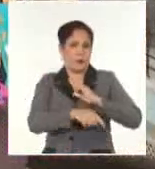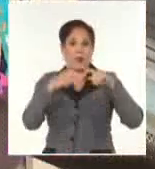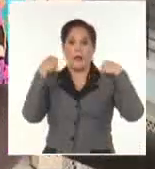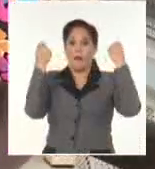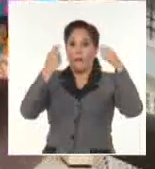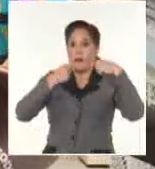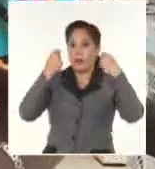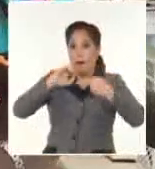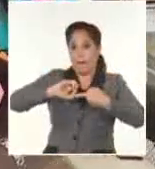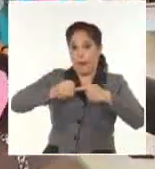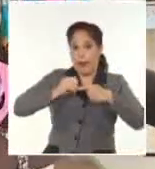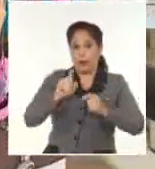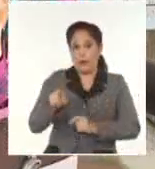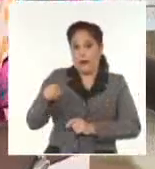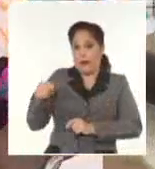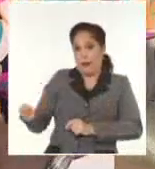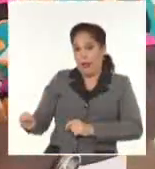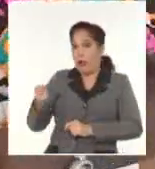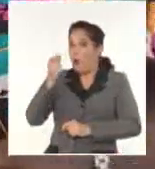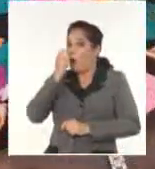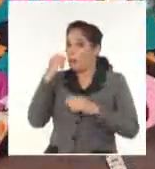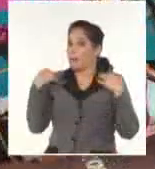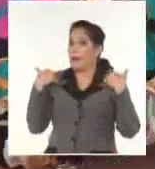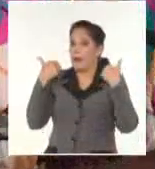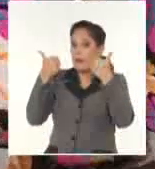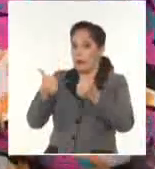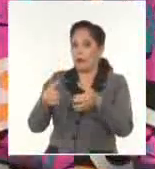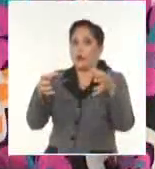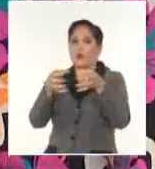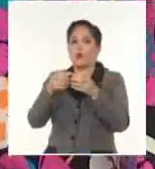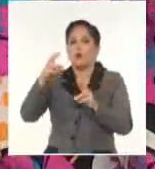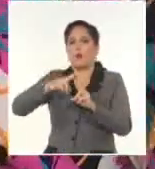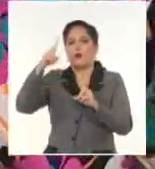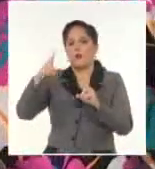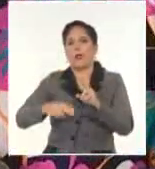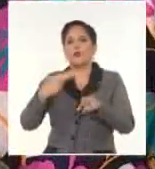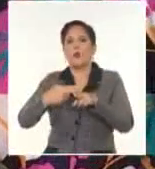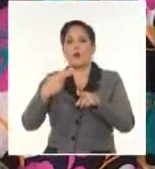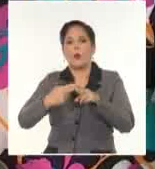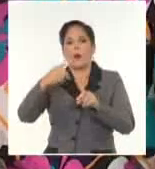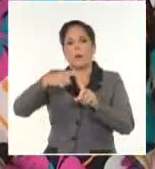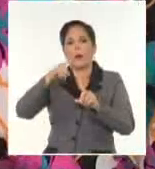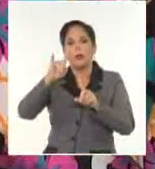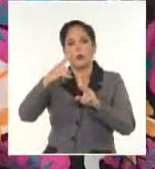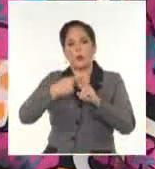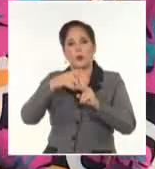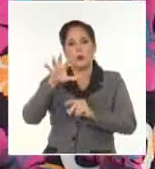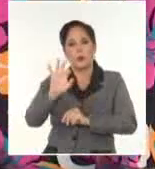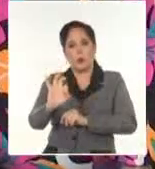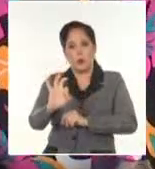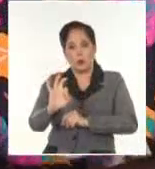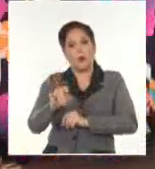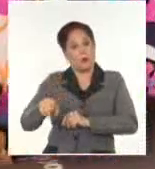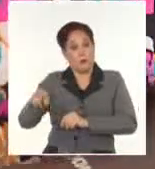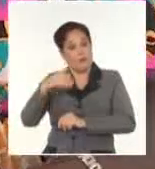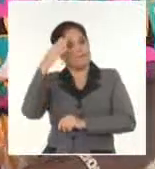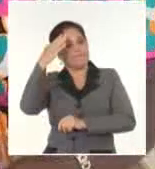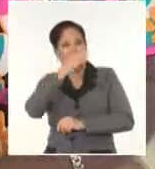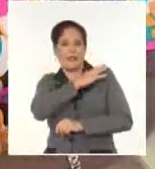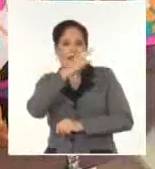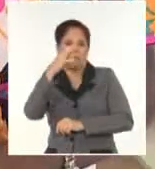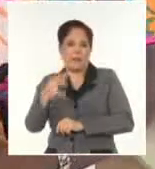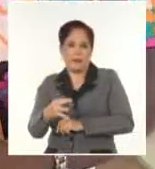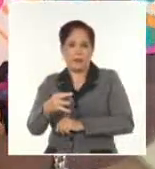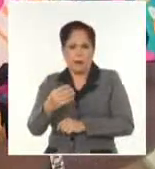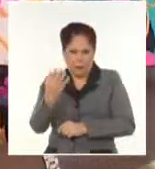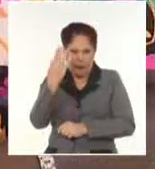ya tengo a mi lado a Ernesto Parra, director del Grupo Teatro Tuyo. Bienvenido, profe. Un placer, mucho gusto estar siempre con ustedes. Profe,